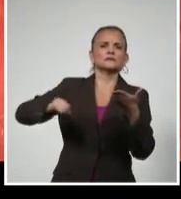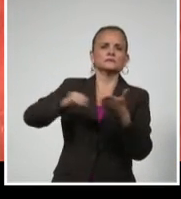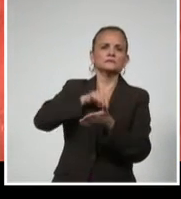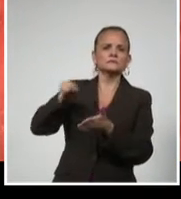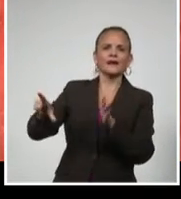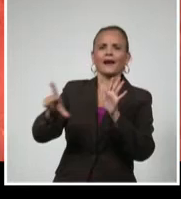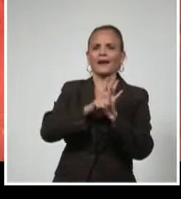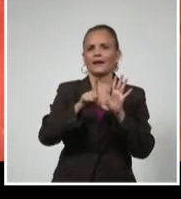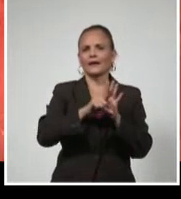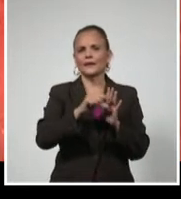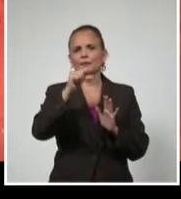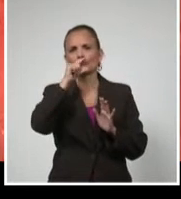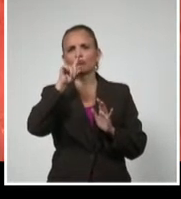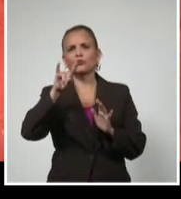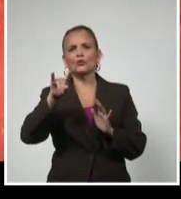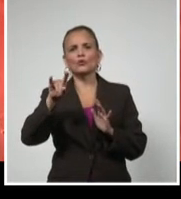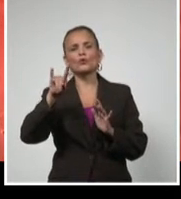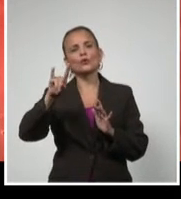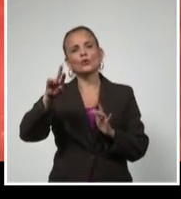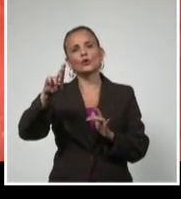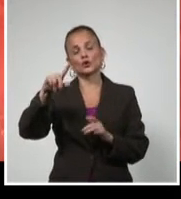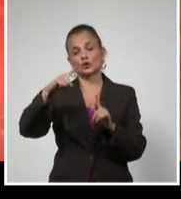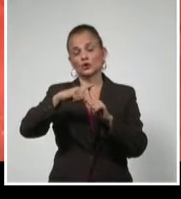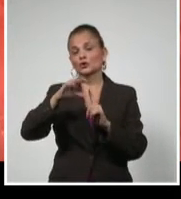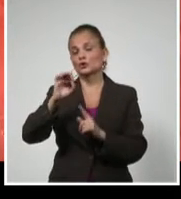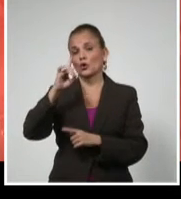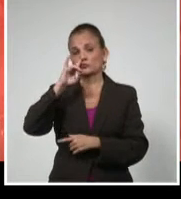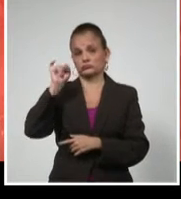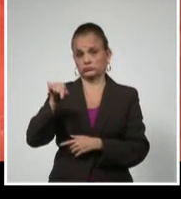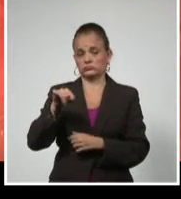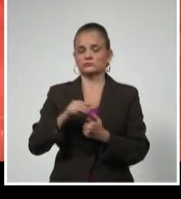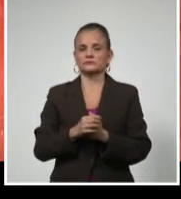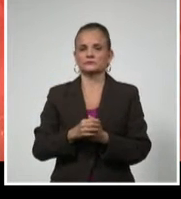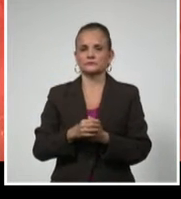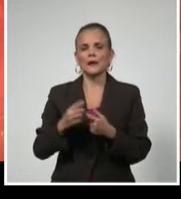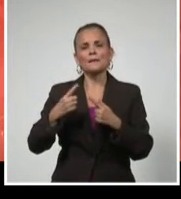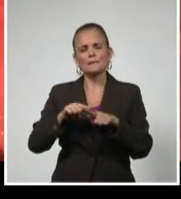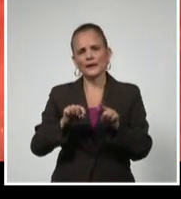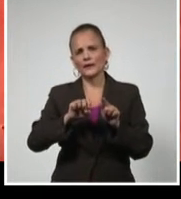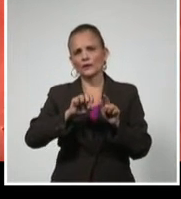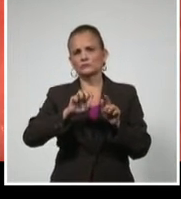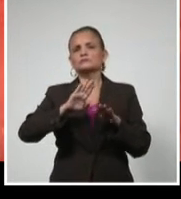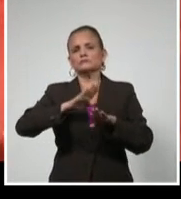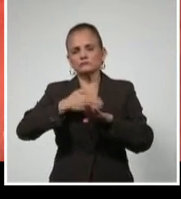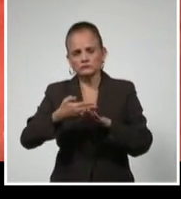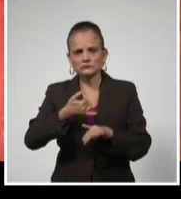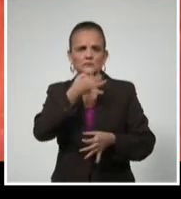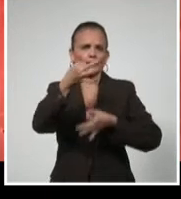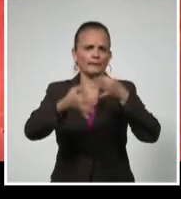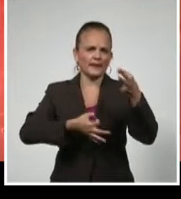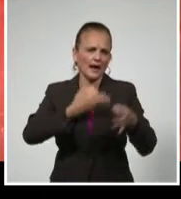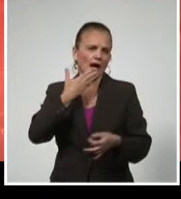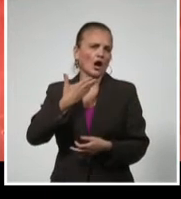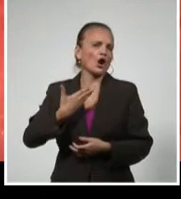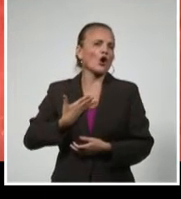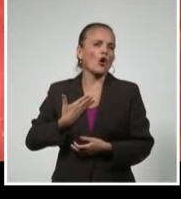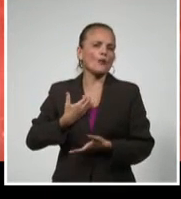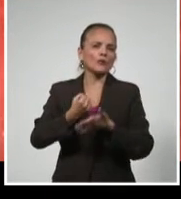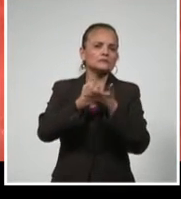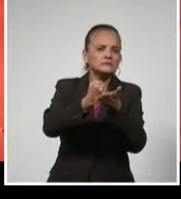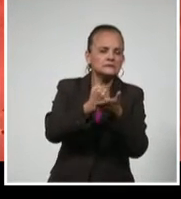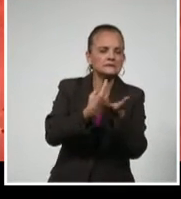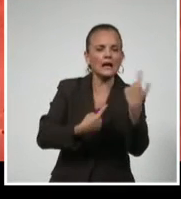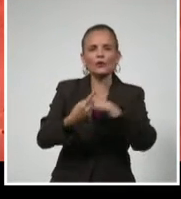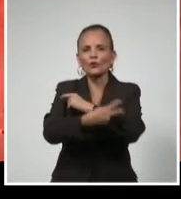en Cuba. Pero después de eso sí le dice cómo damos garantías a los inversores extranjeros, qué información debemos darle, qué tipo